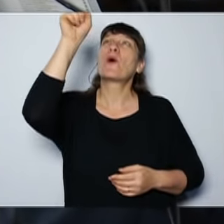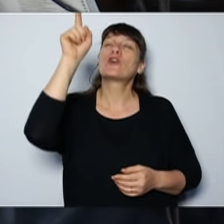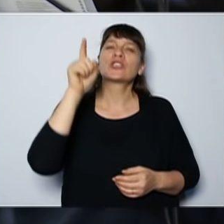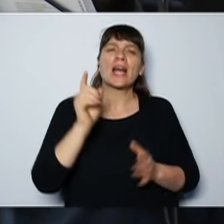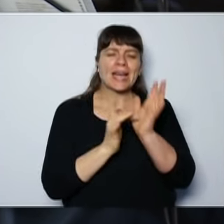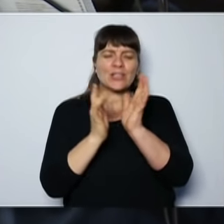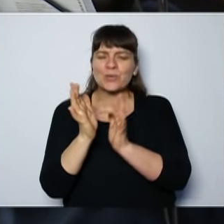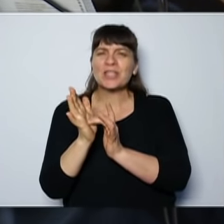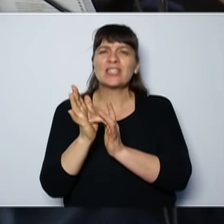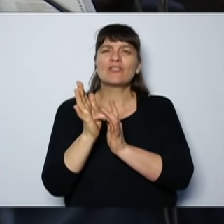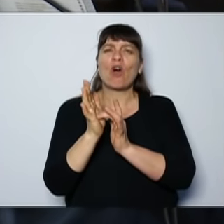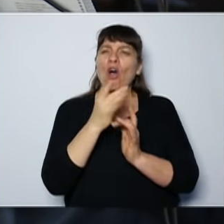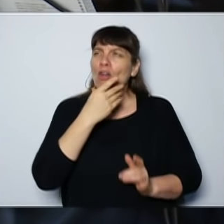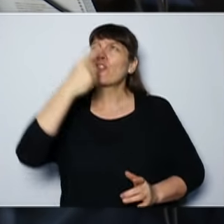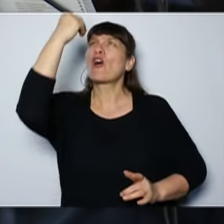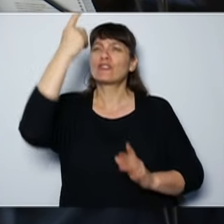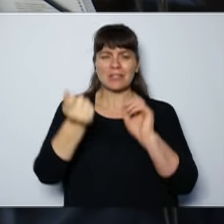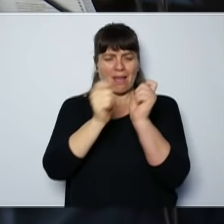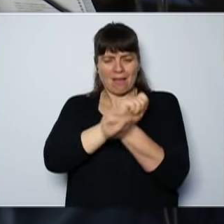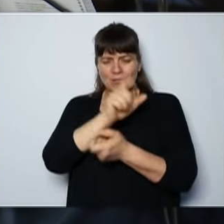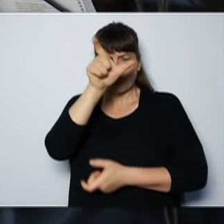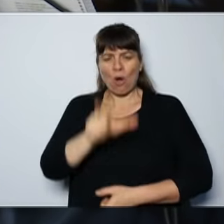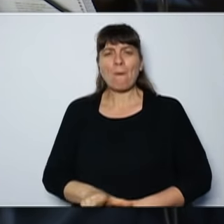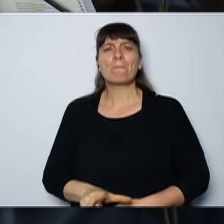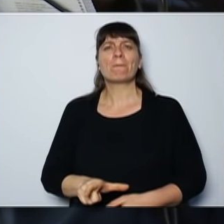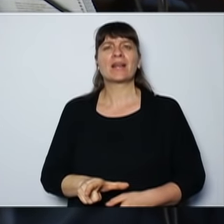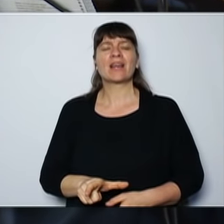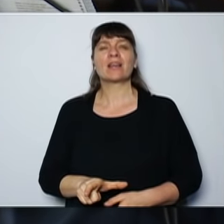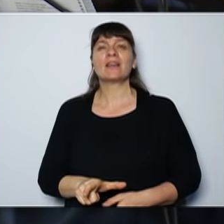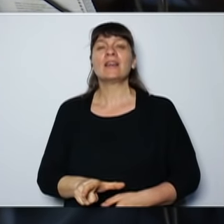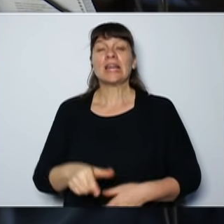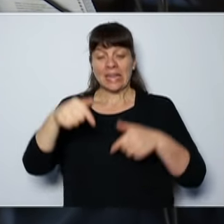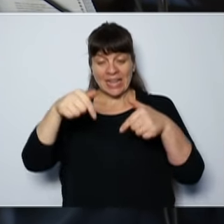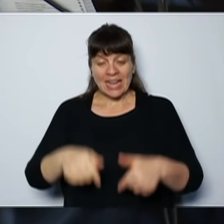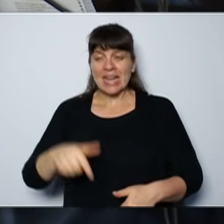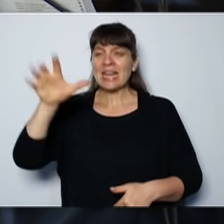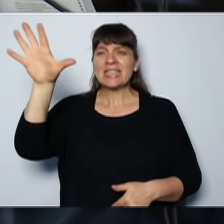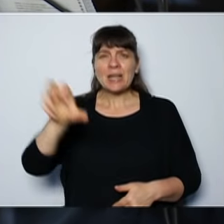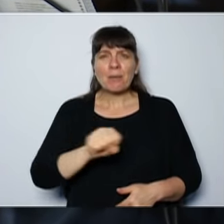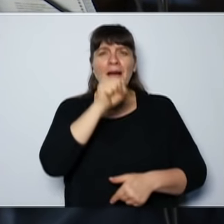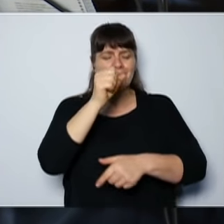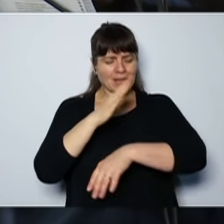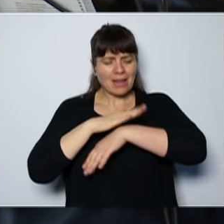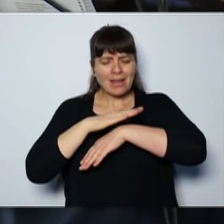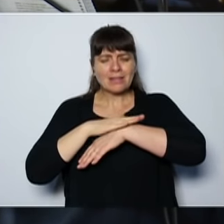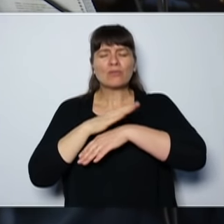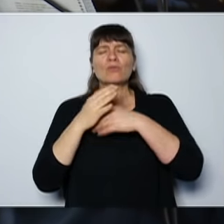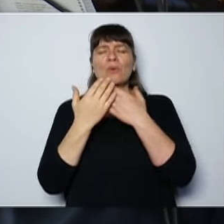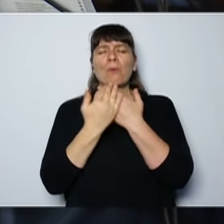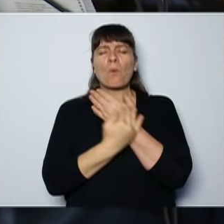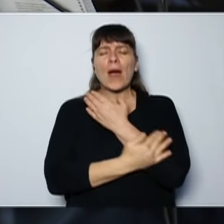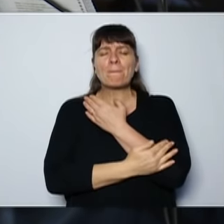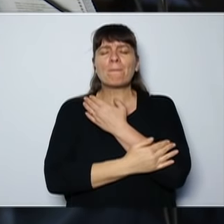Gloria a vos, Jesucristo, Dios hecho hombre, que llevaste en tu